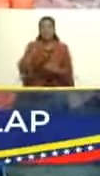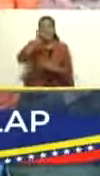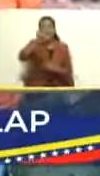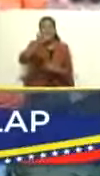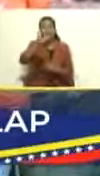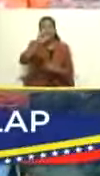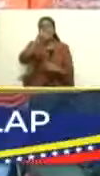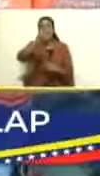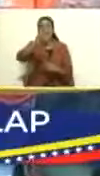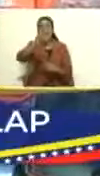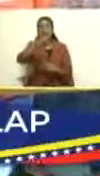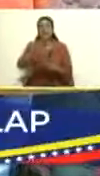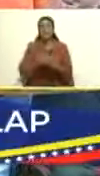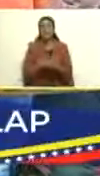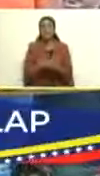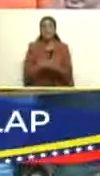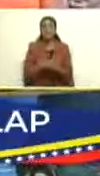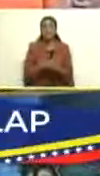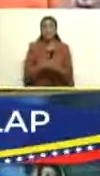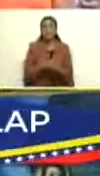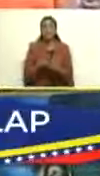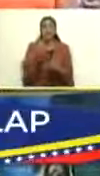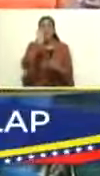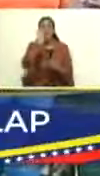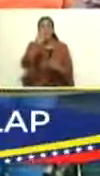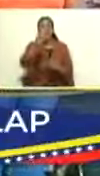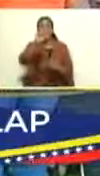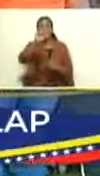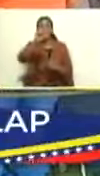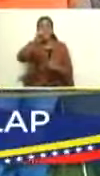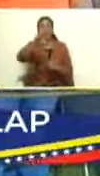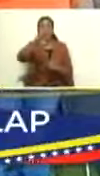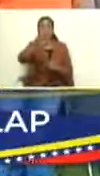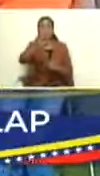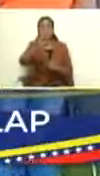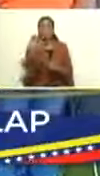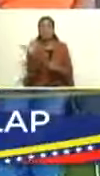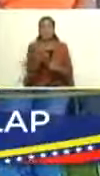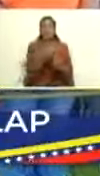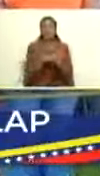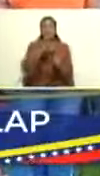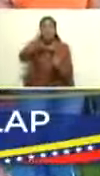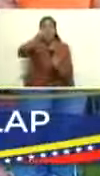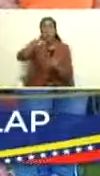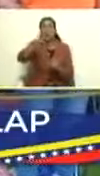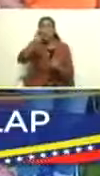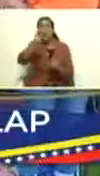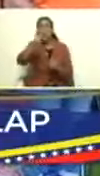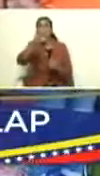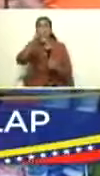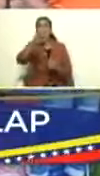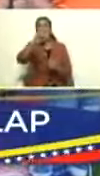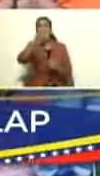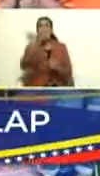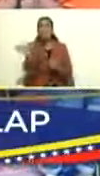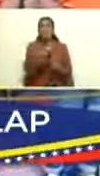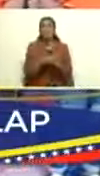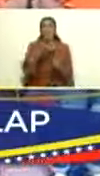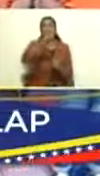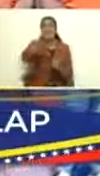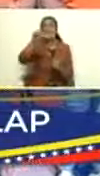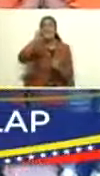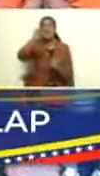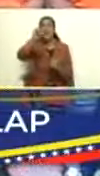Jennifer Fuentes, Francis Pérez, Noelí Núñez,